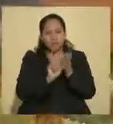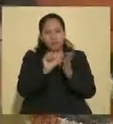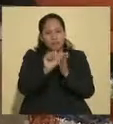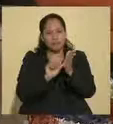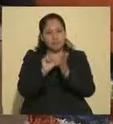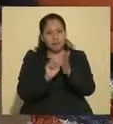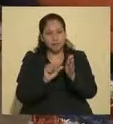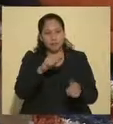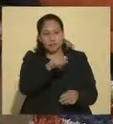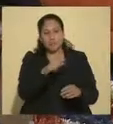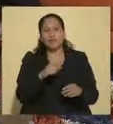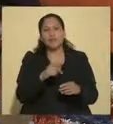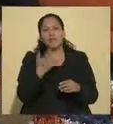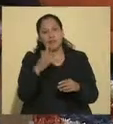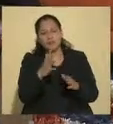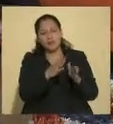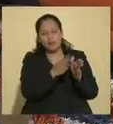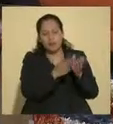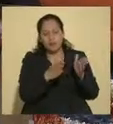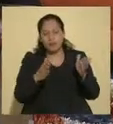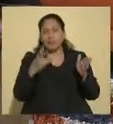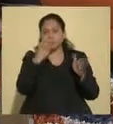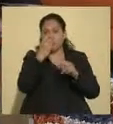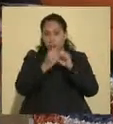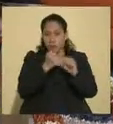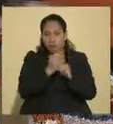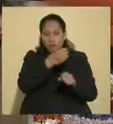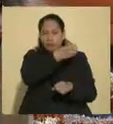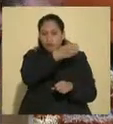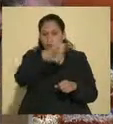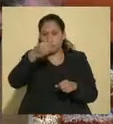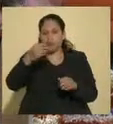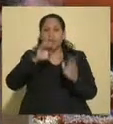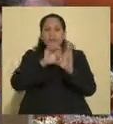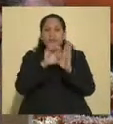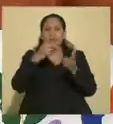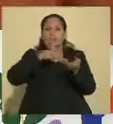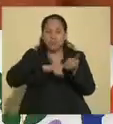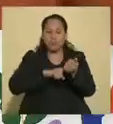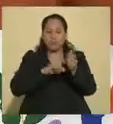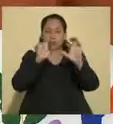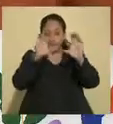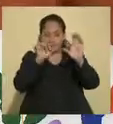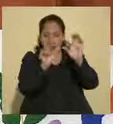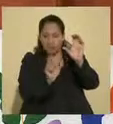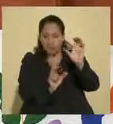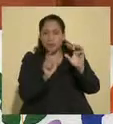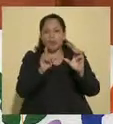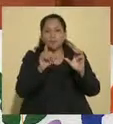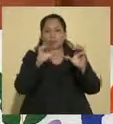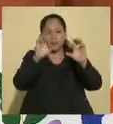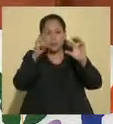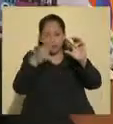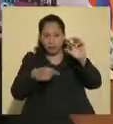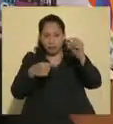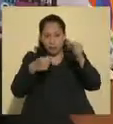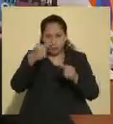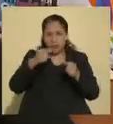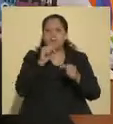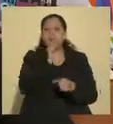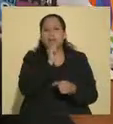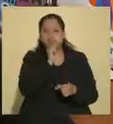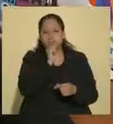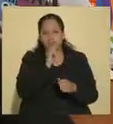años en regularizarse esas menstruaciones porque todavía no hay una ovulación. A los 2 años de que ya entonces se